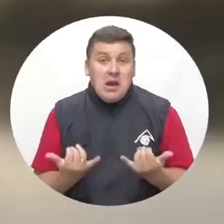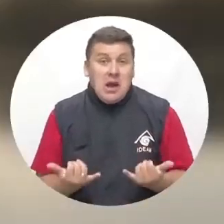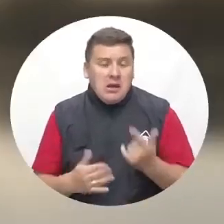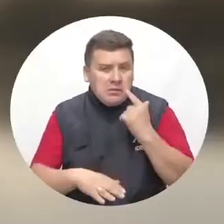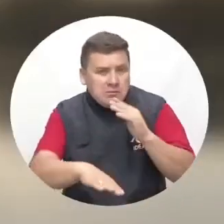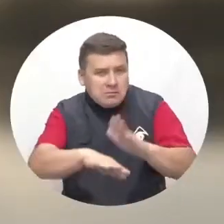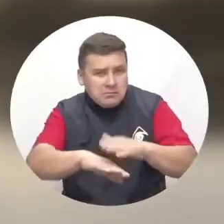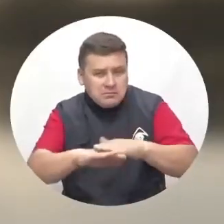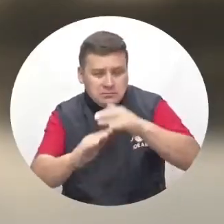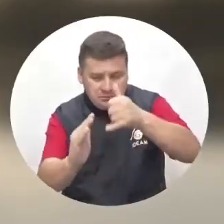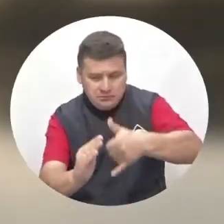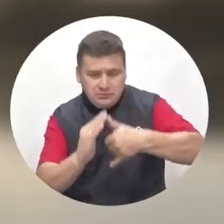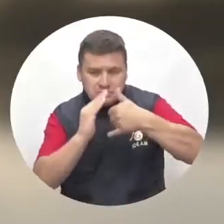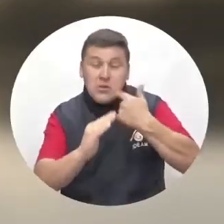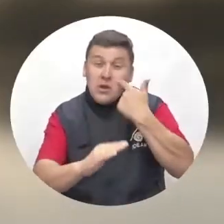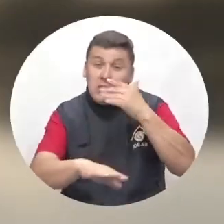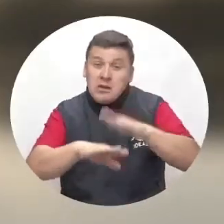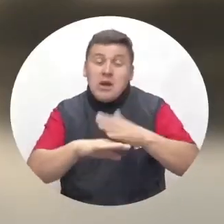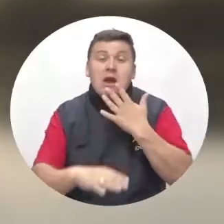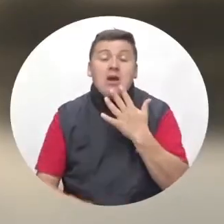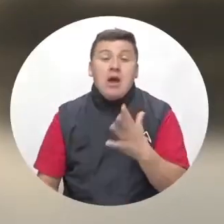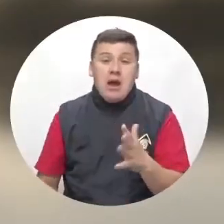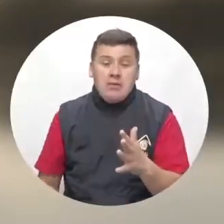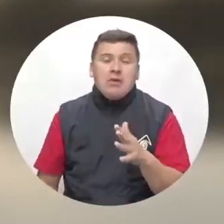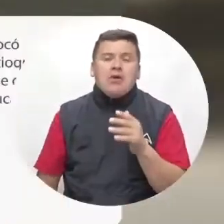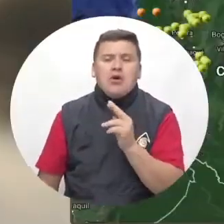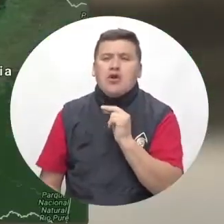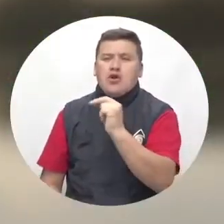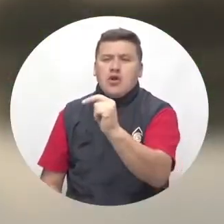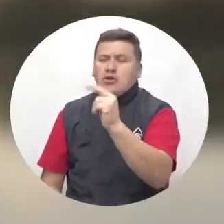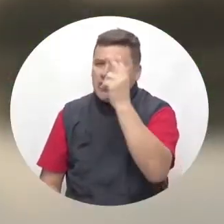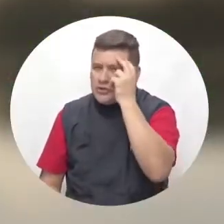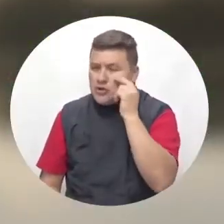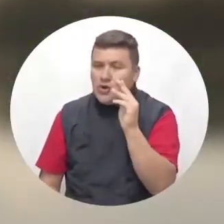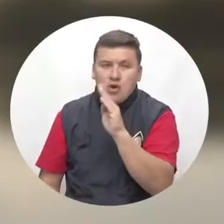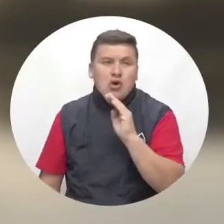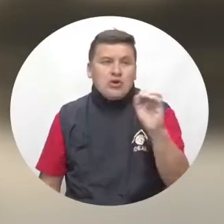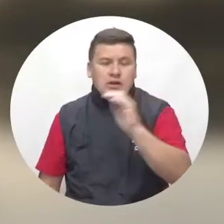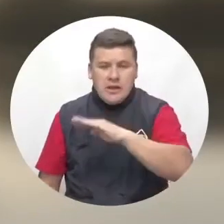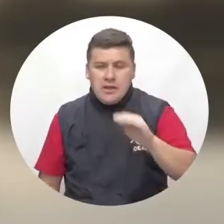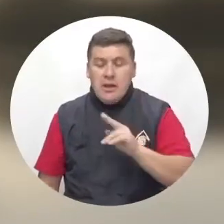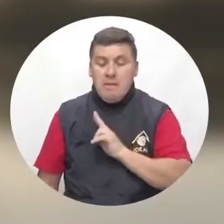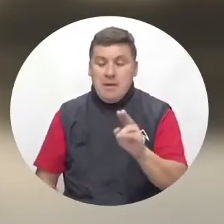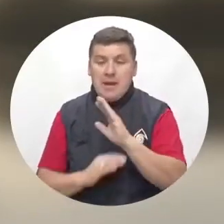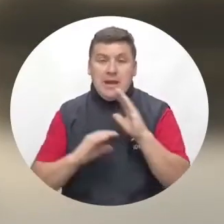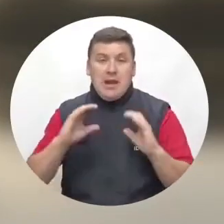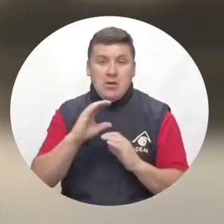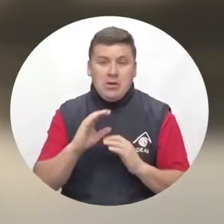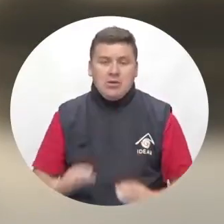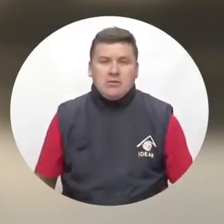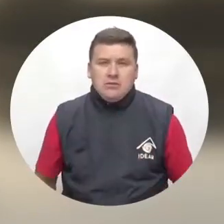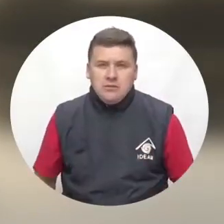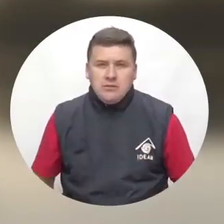las alertas del IDEAM. Alerta amarilla en ríos del norte del Chocó, occidente de Antioquia, Valle y Cauca.